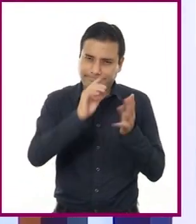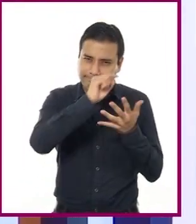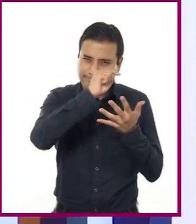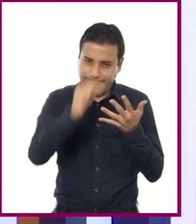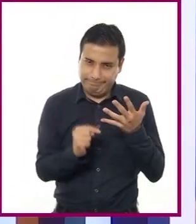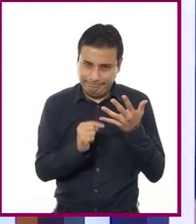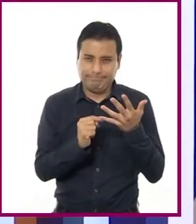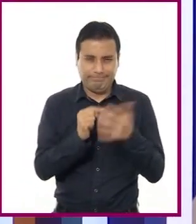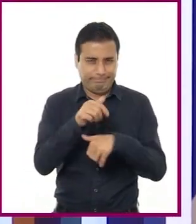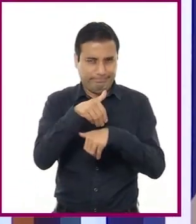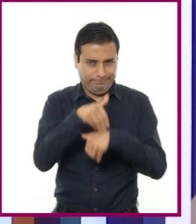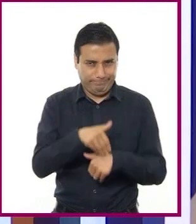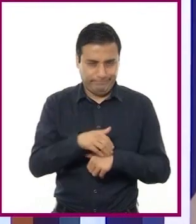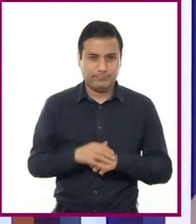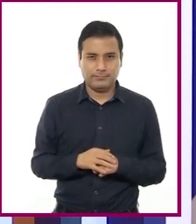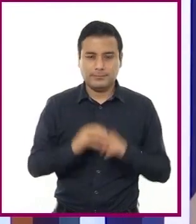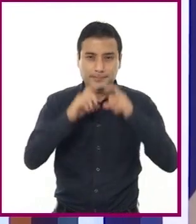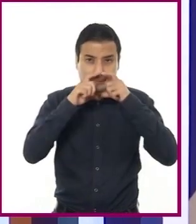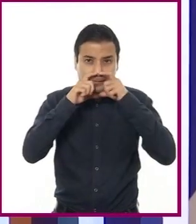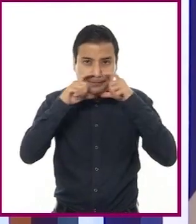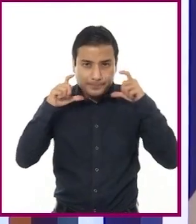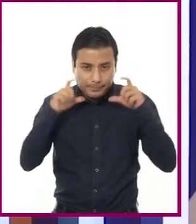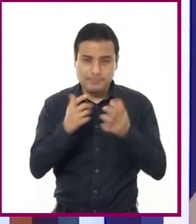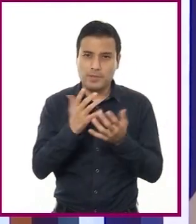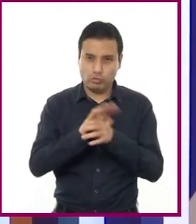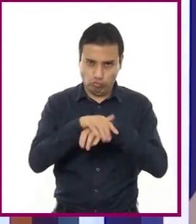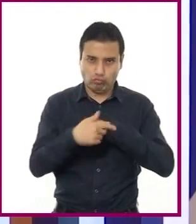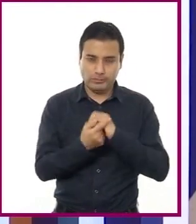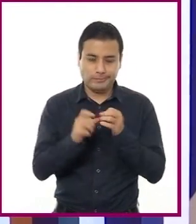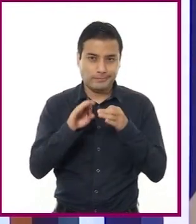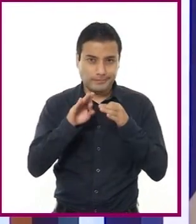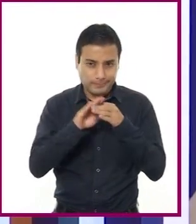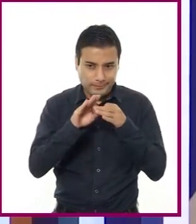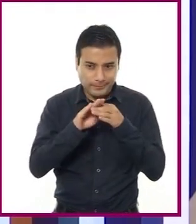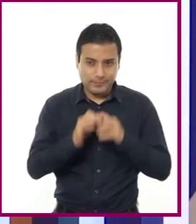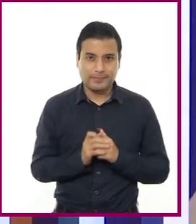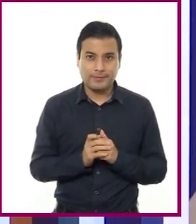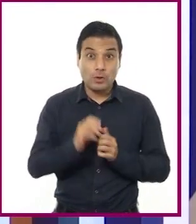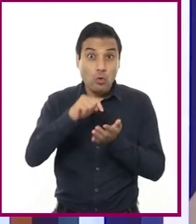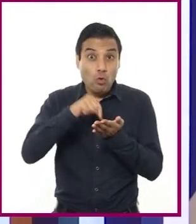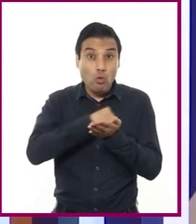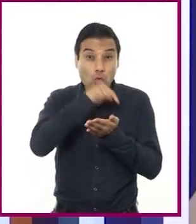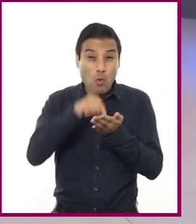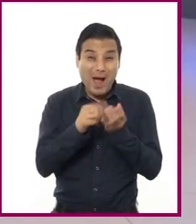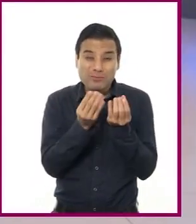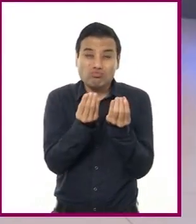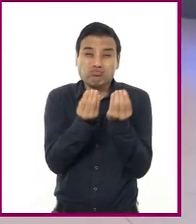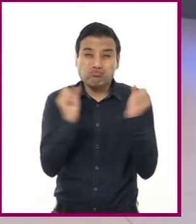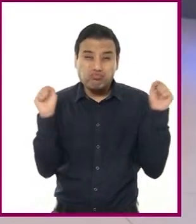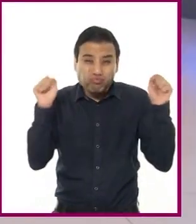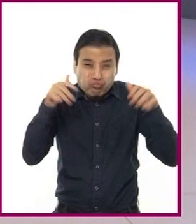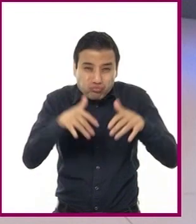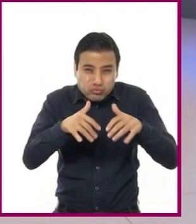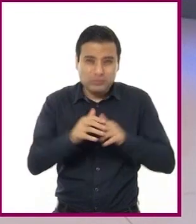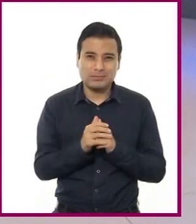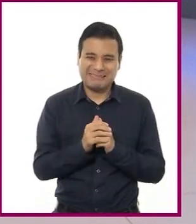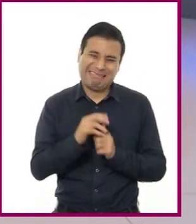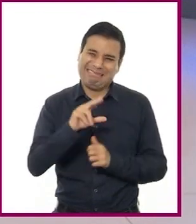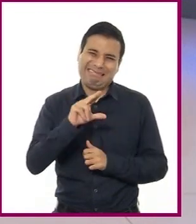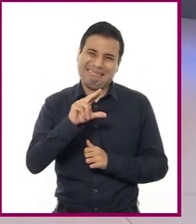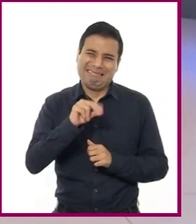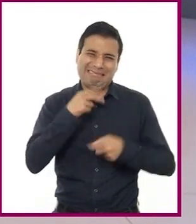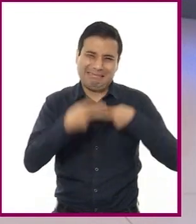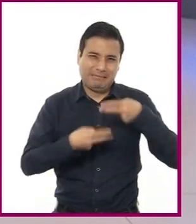sanitarias, como el uso de cubrebocas, el lavado constante de manos y evitar lugares muy concurridos. Tiene mucha razón,